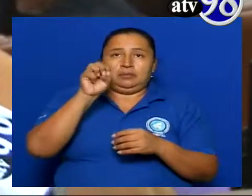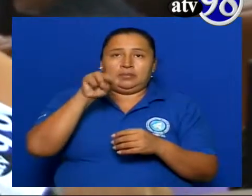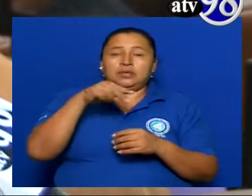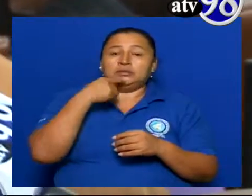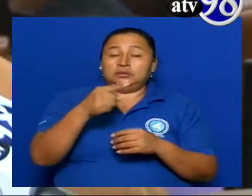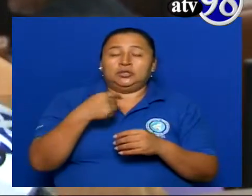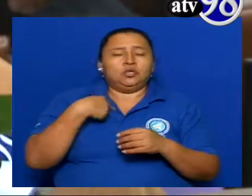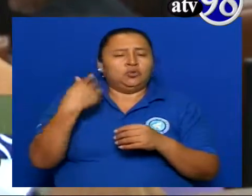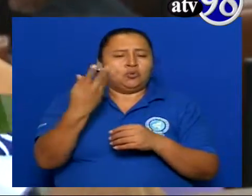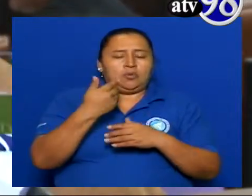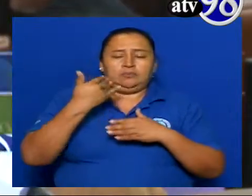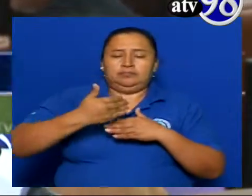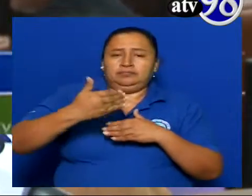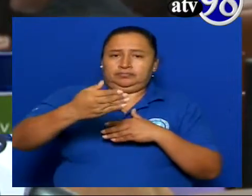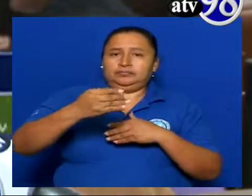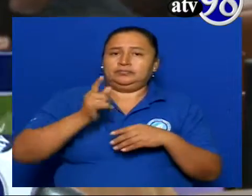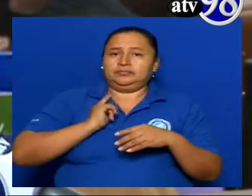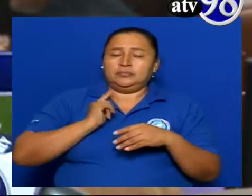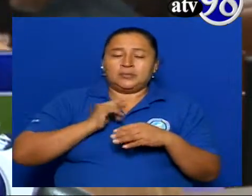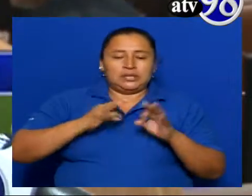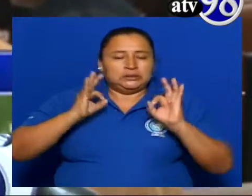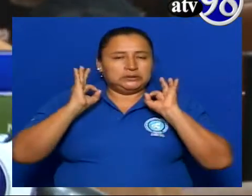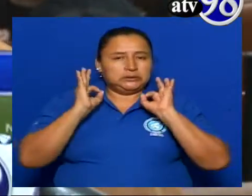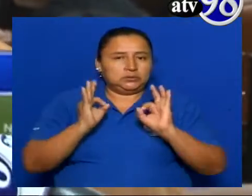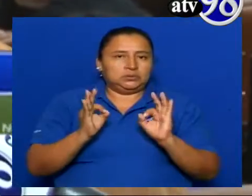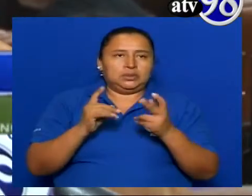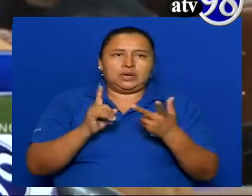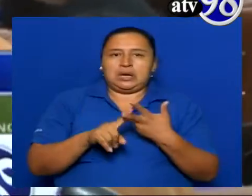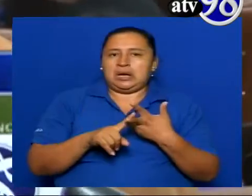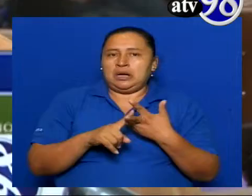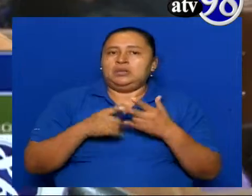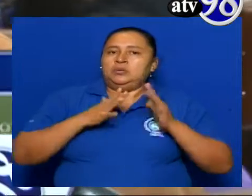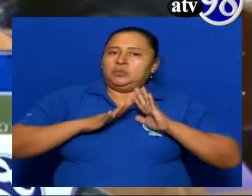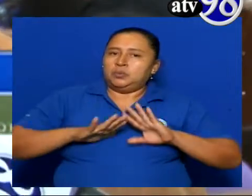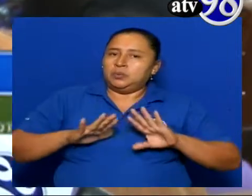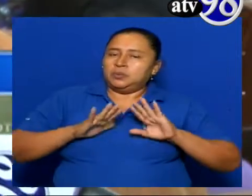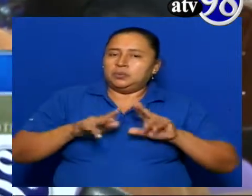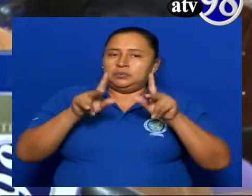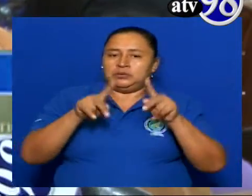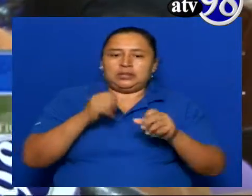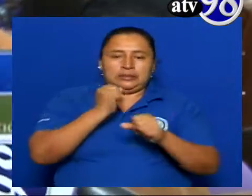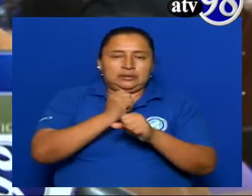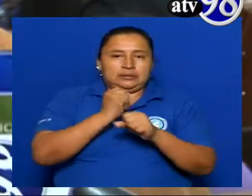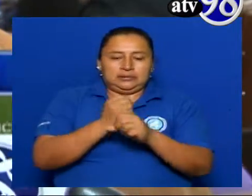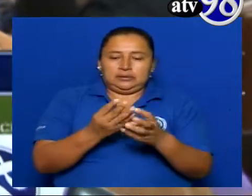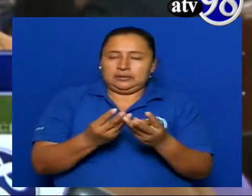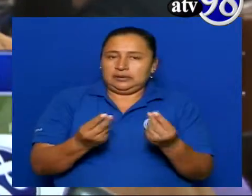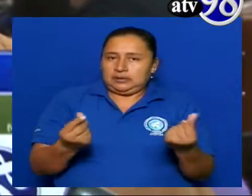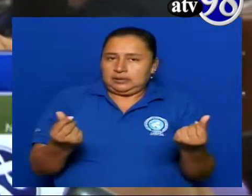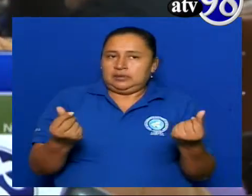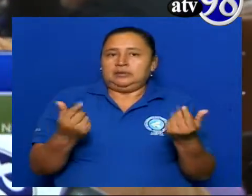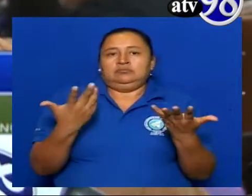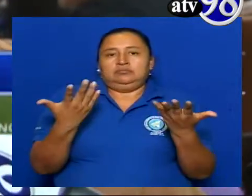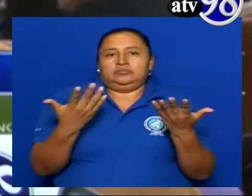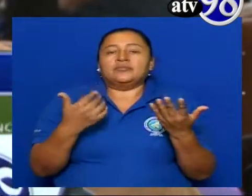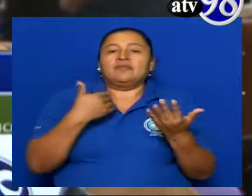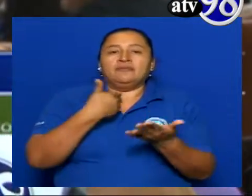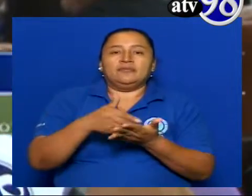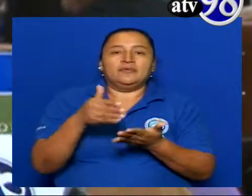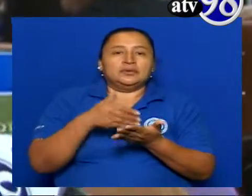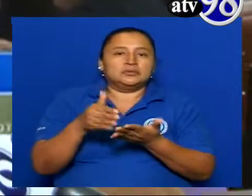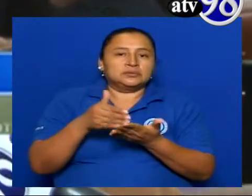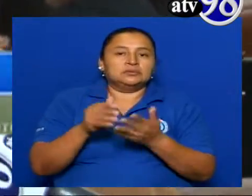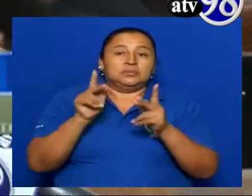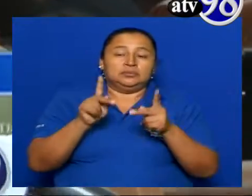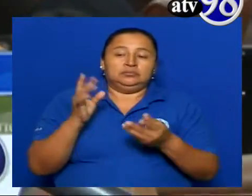que se tengan en tema de seguridad, de tranquilidad para producir, y de facilidades